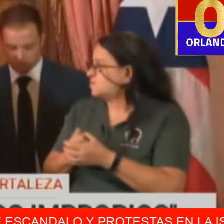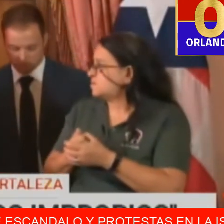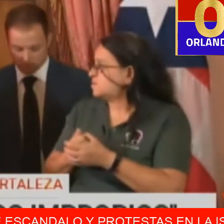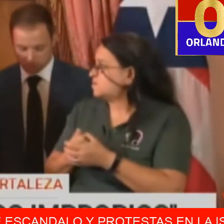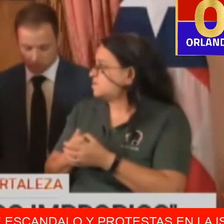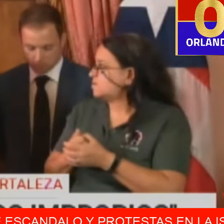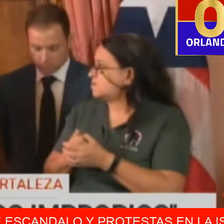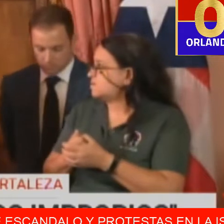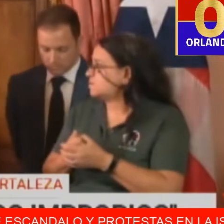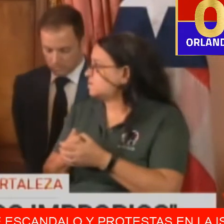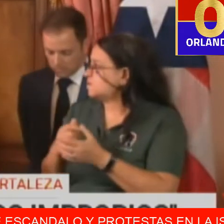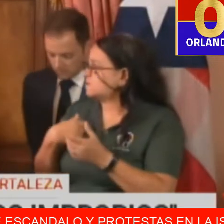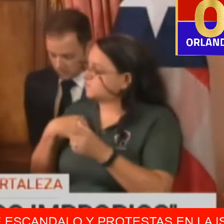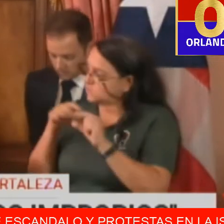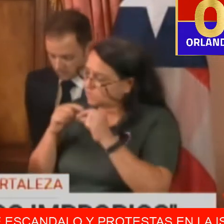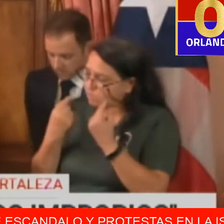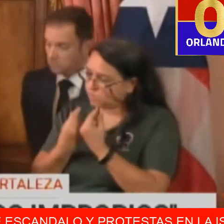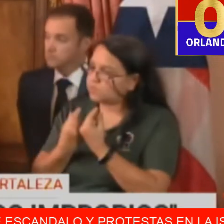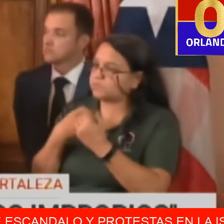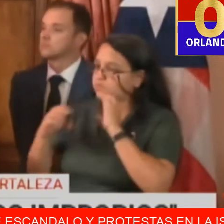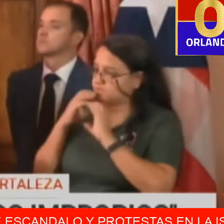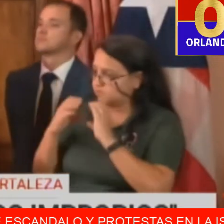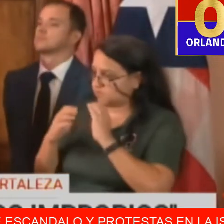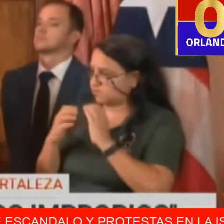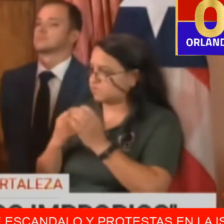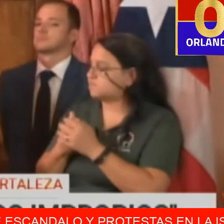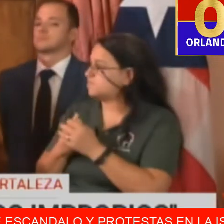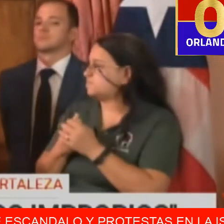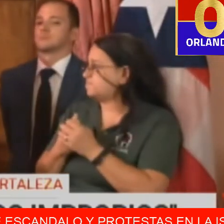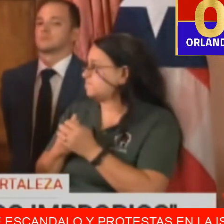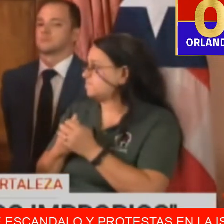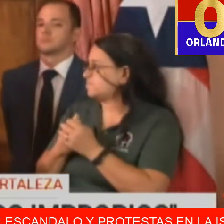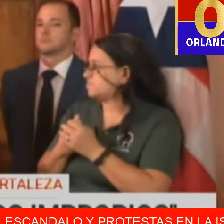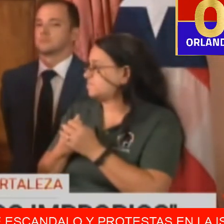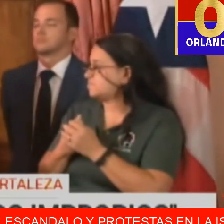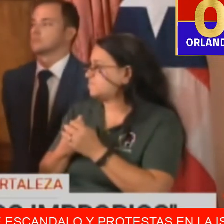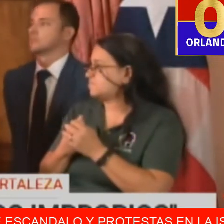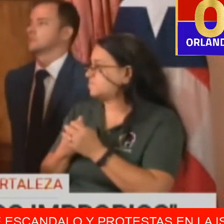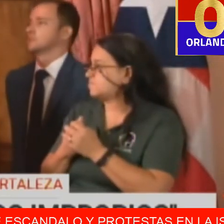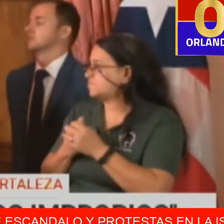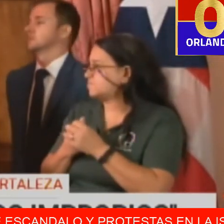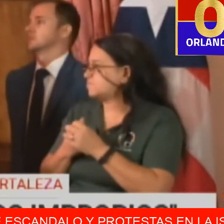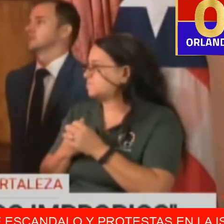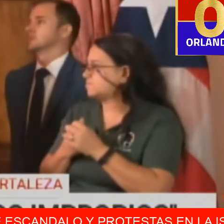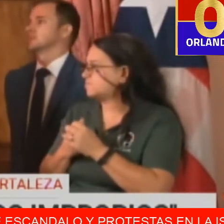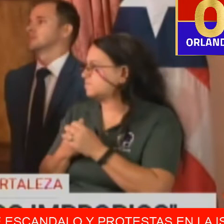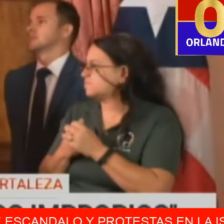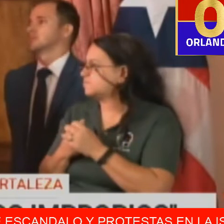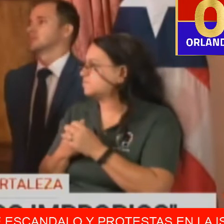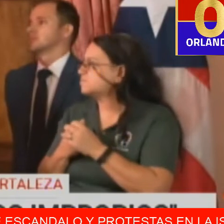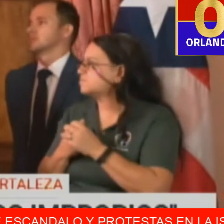para la consecución de un fin político partidista.